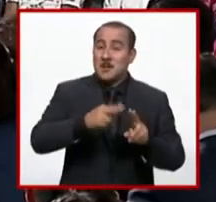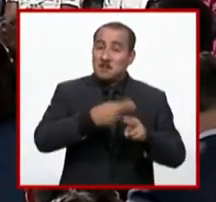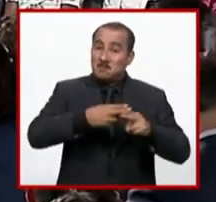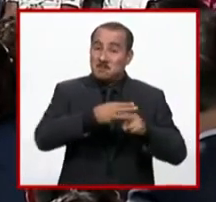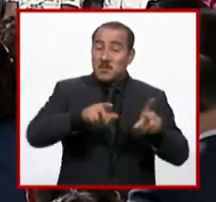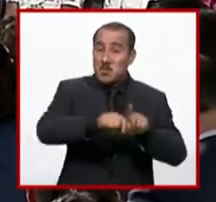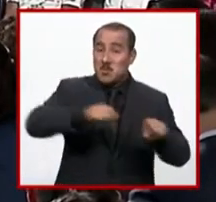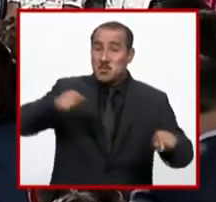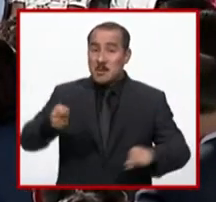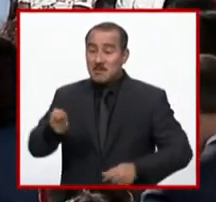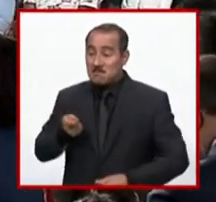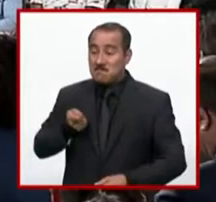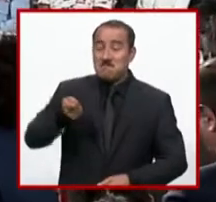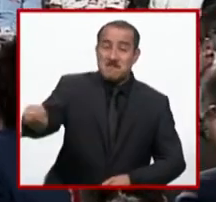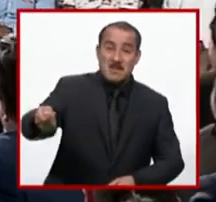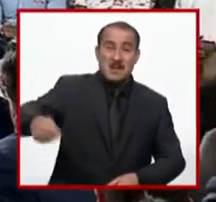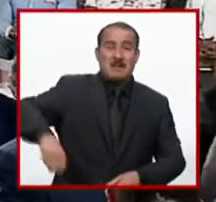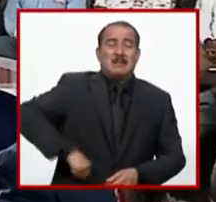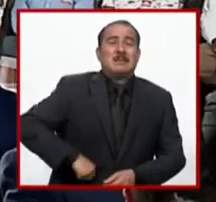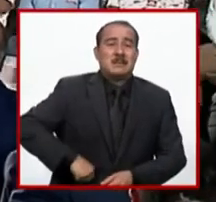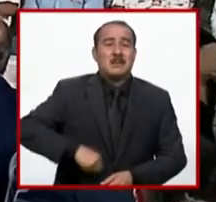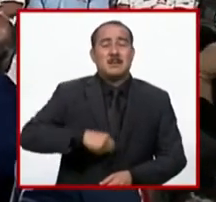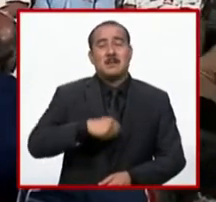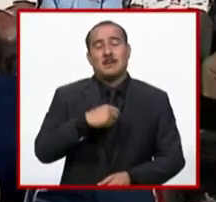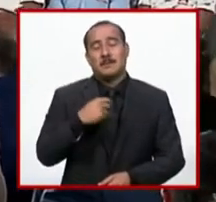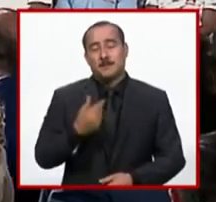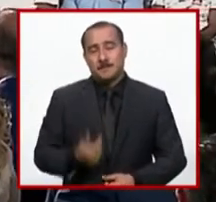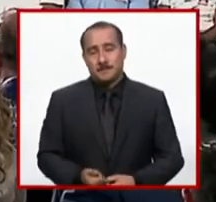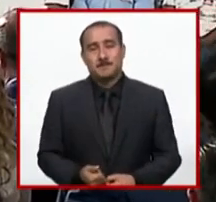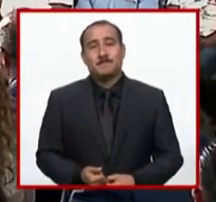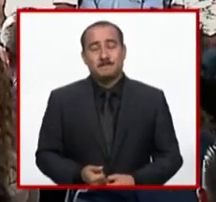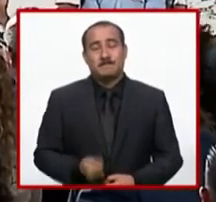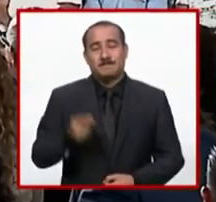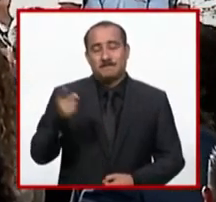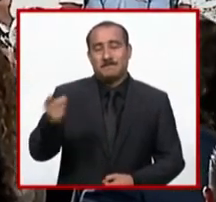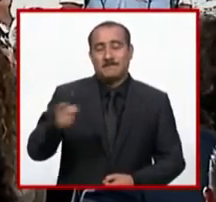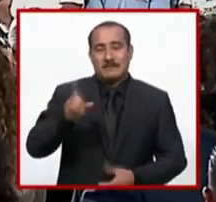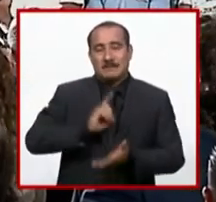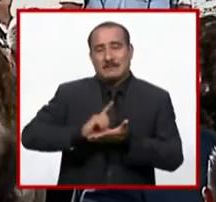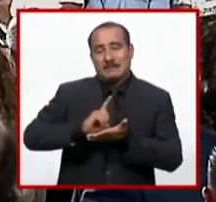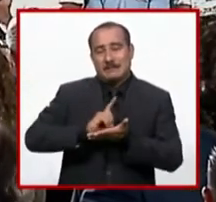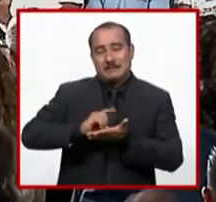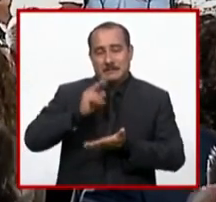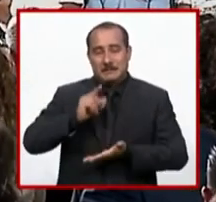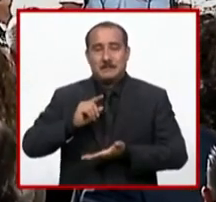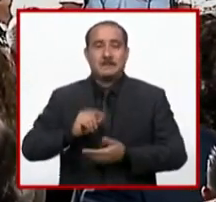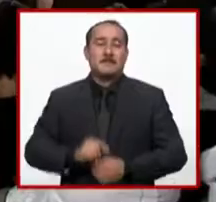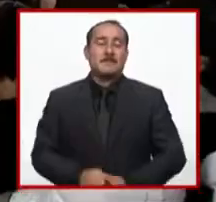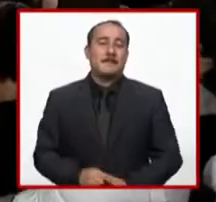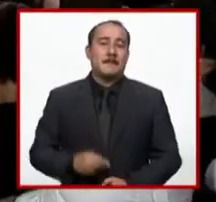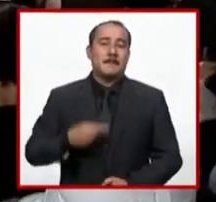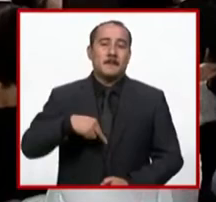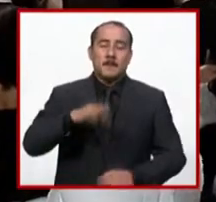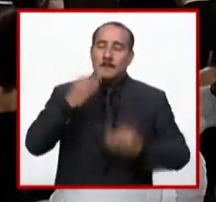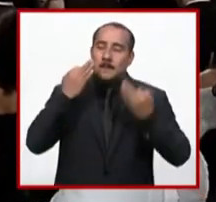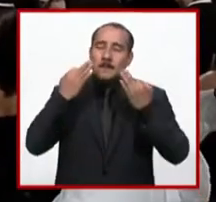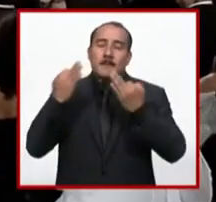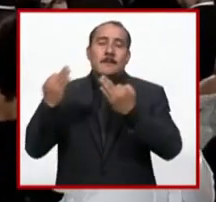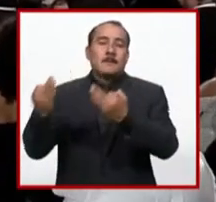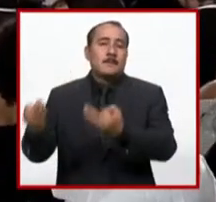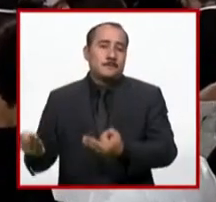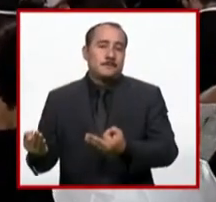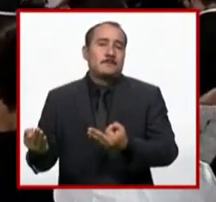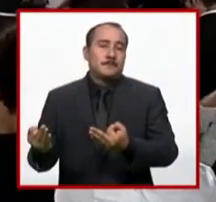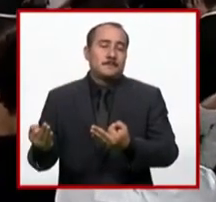lo clavó a una persona, un joven que estaba en las drogas. Y por supuesto ahí pudimos evaluar